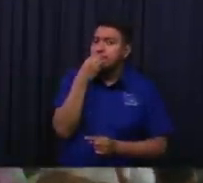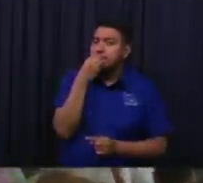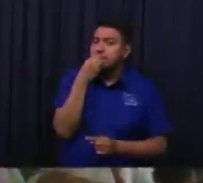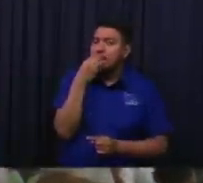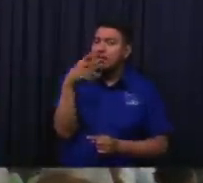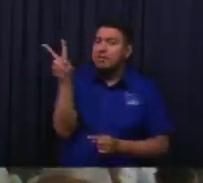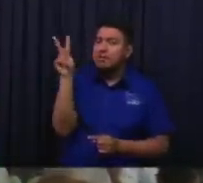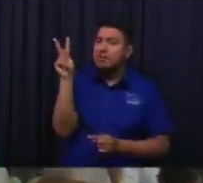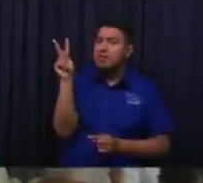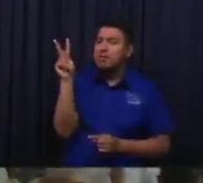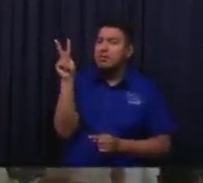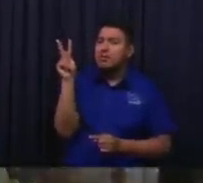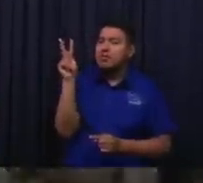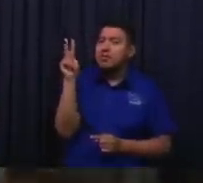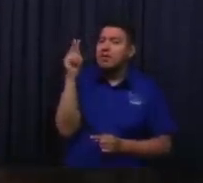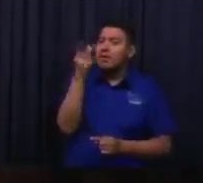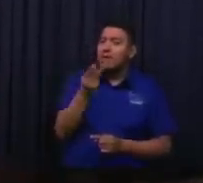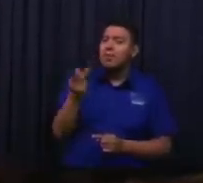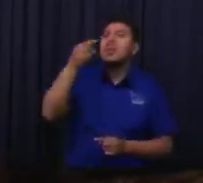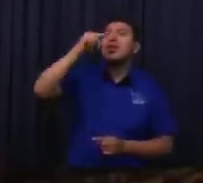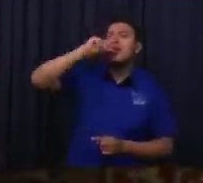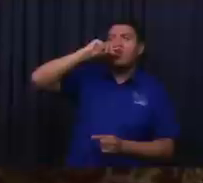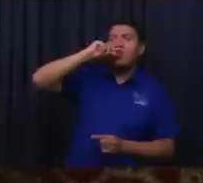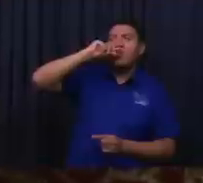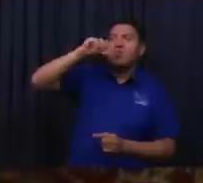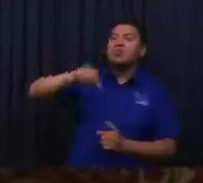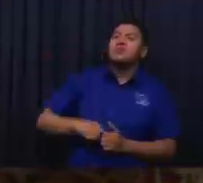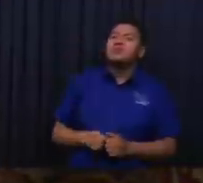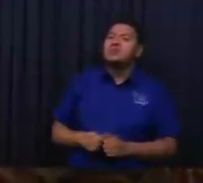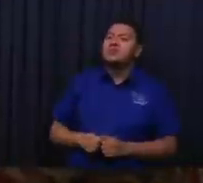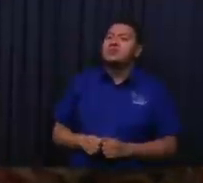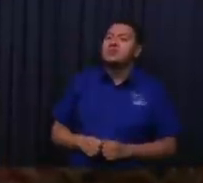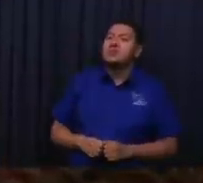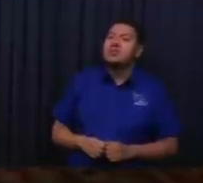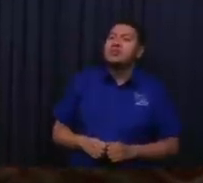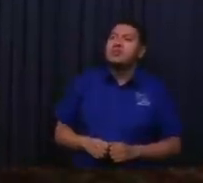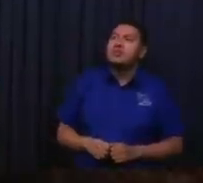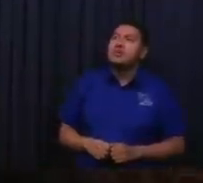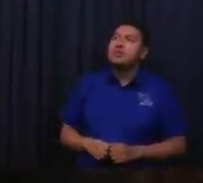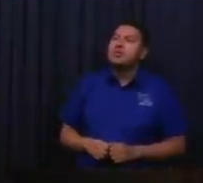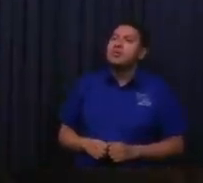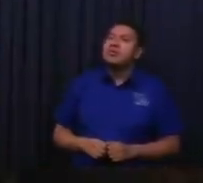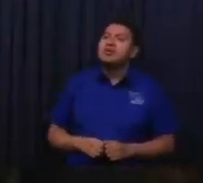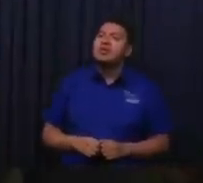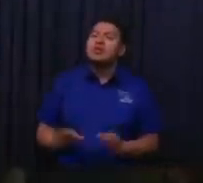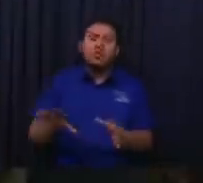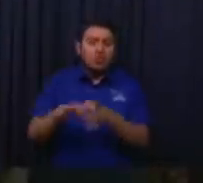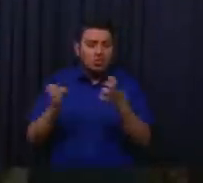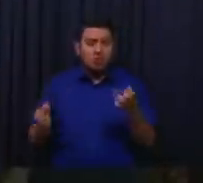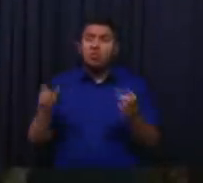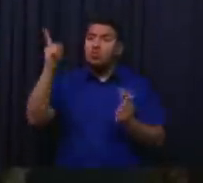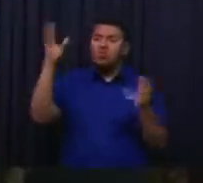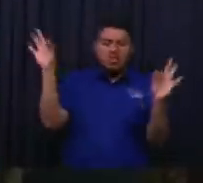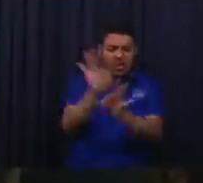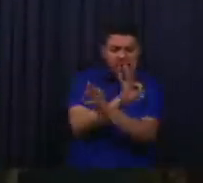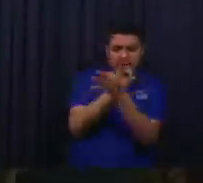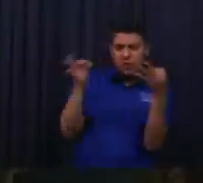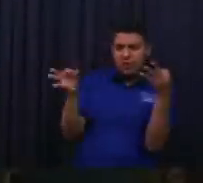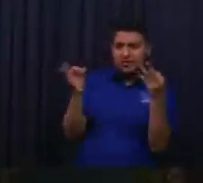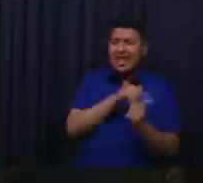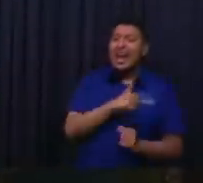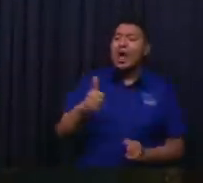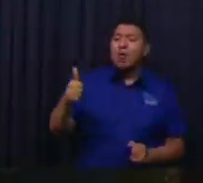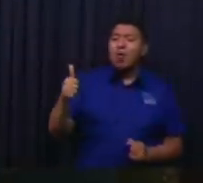vino, que así como transportaste o trasladaste o transformaste el agua en vino